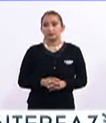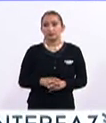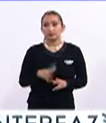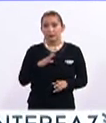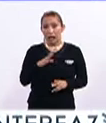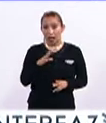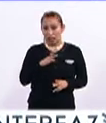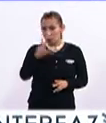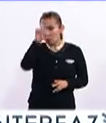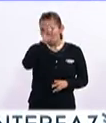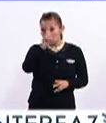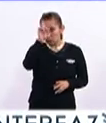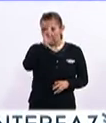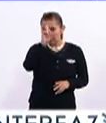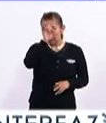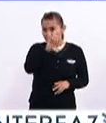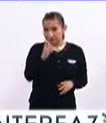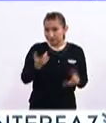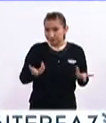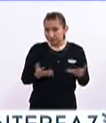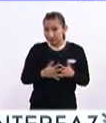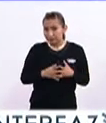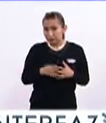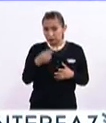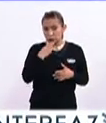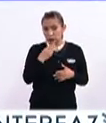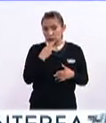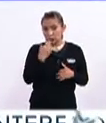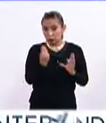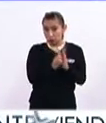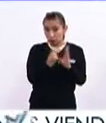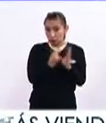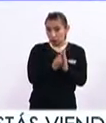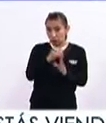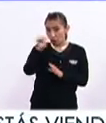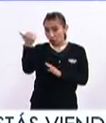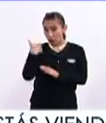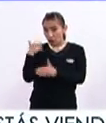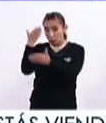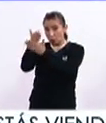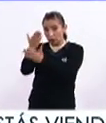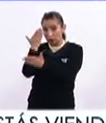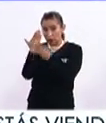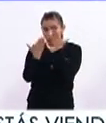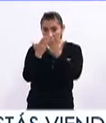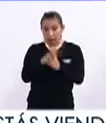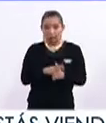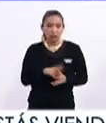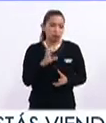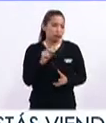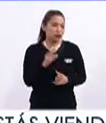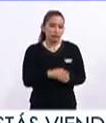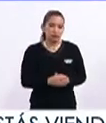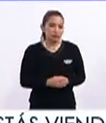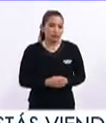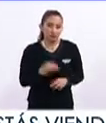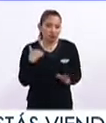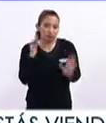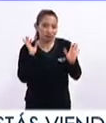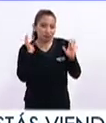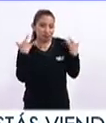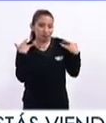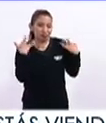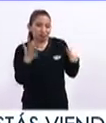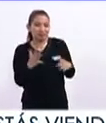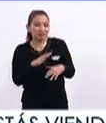¿Existe la recomendación de que utilicen cursos alternos? ¿Ustedes como institución? La verdad, no. ¿Ustedes ya no se meten en eso?